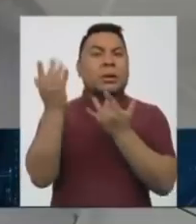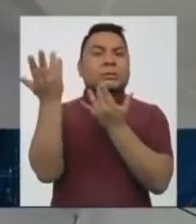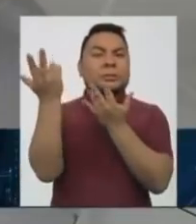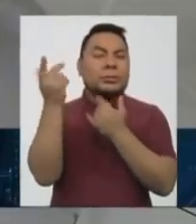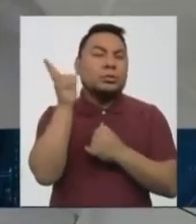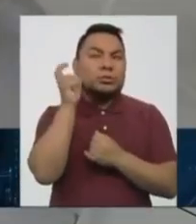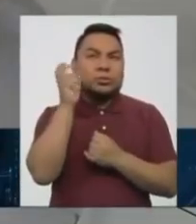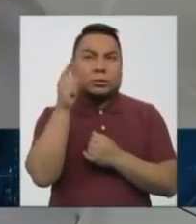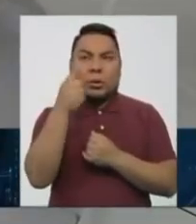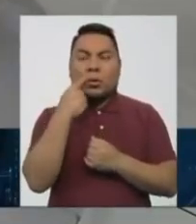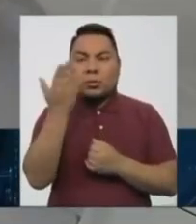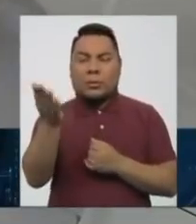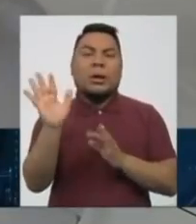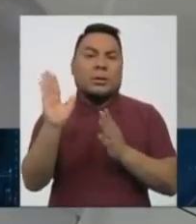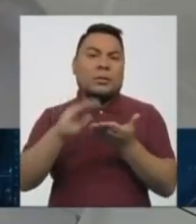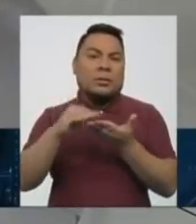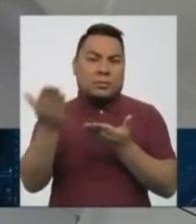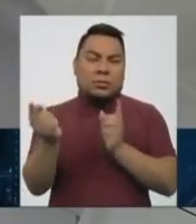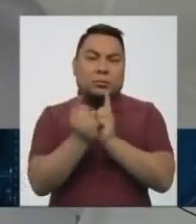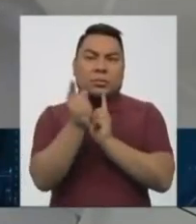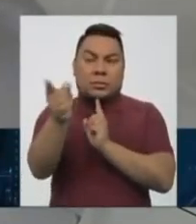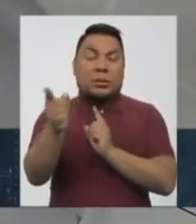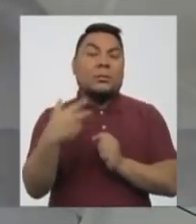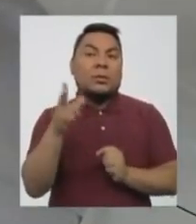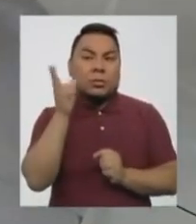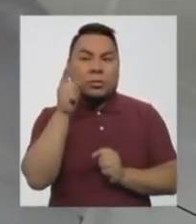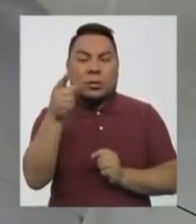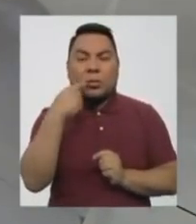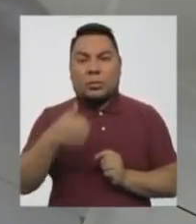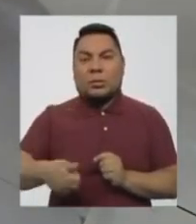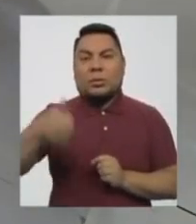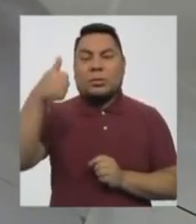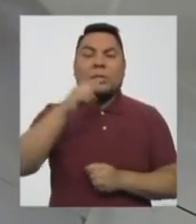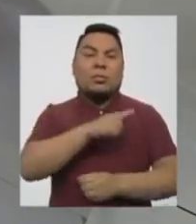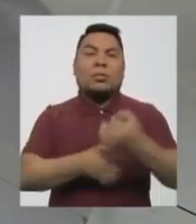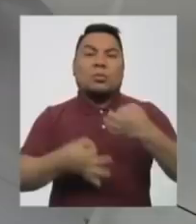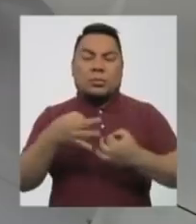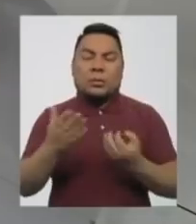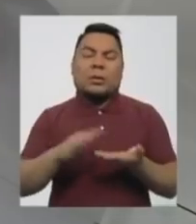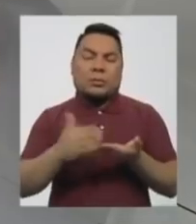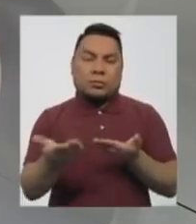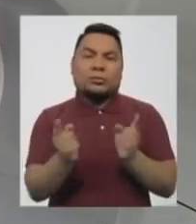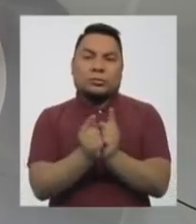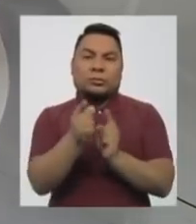eventuales declaraciones, compañeros, del expresidente, del extitular del Poder Judicial.